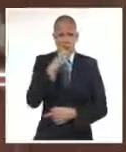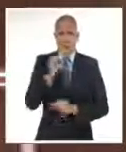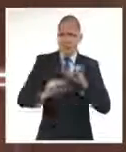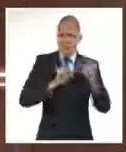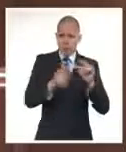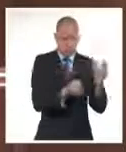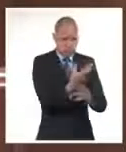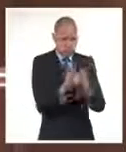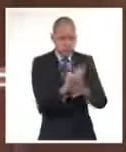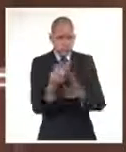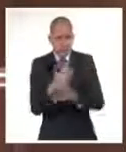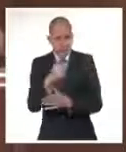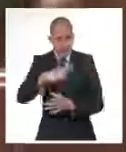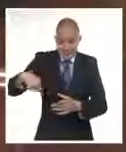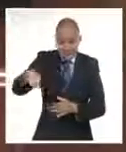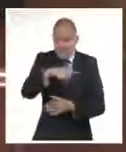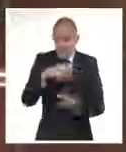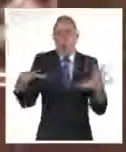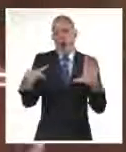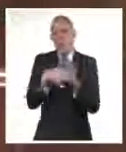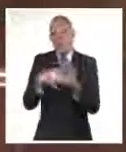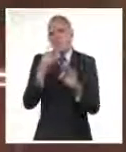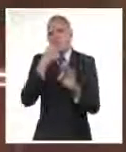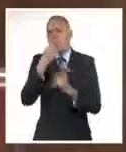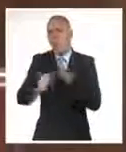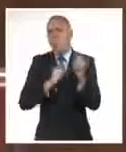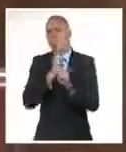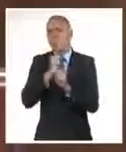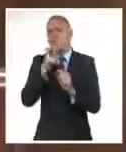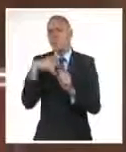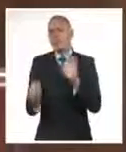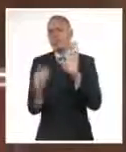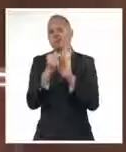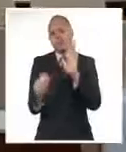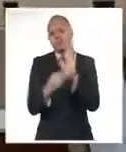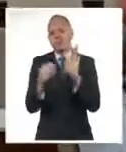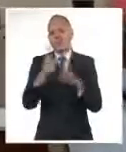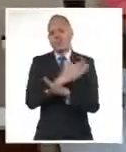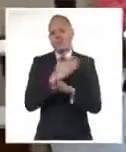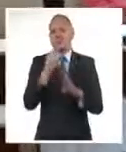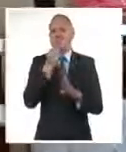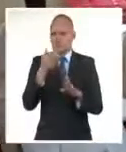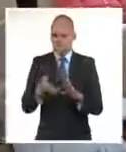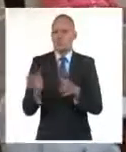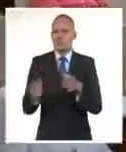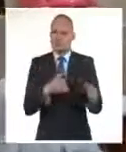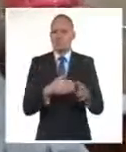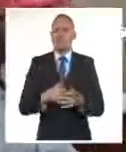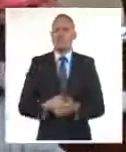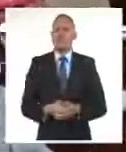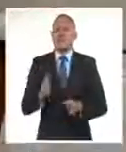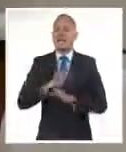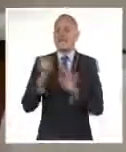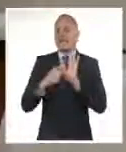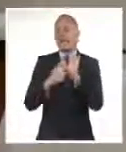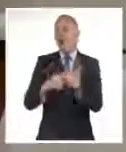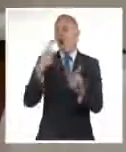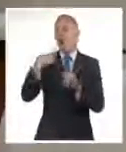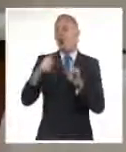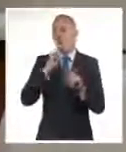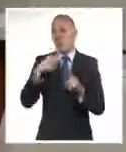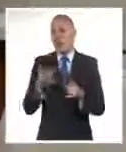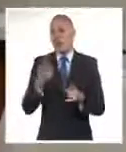que necesita, evidentemente, utilizar herramientas como estas para fortalecerse. De igual forma, fueron presentados a los empresarios